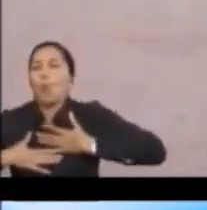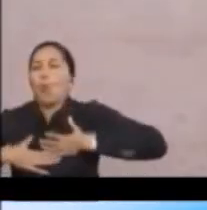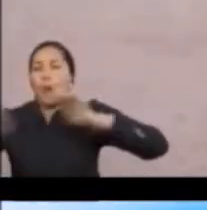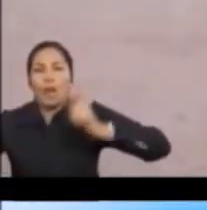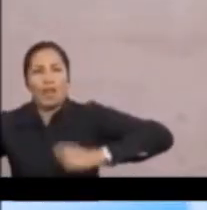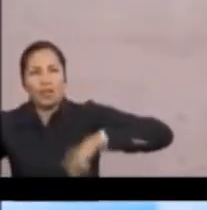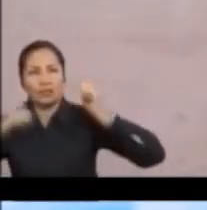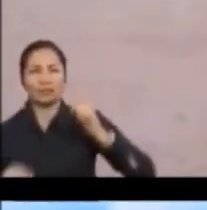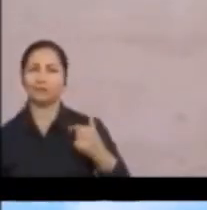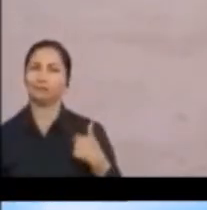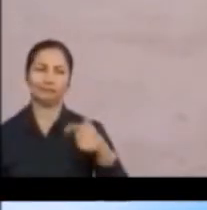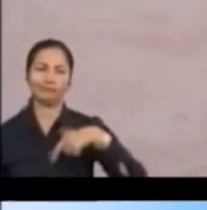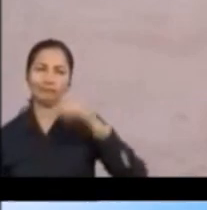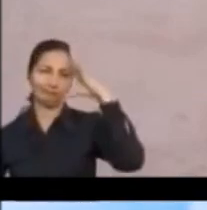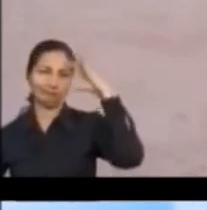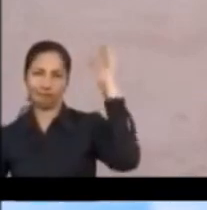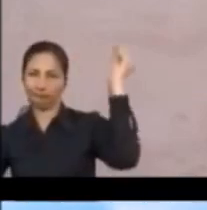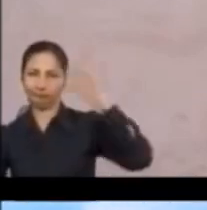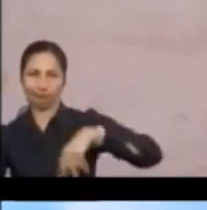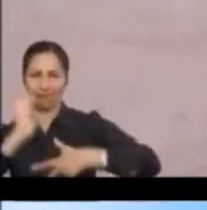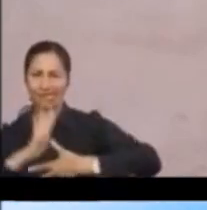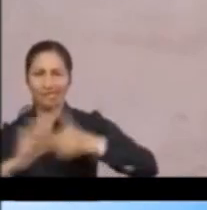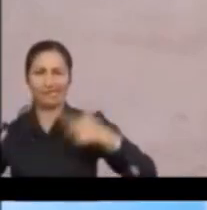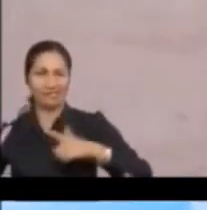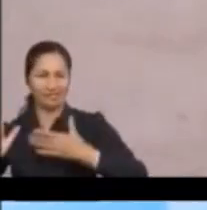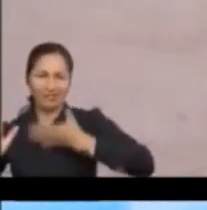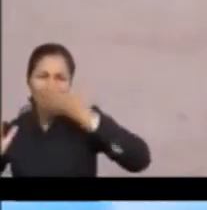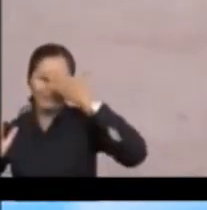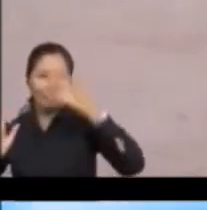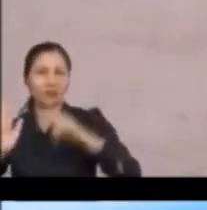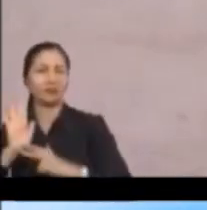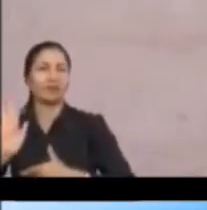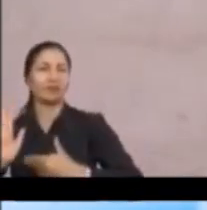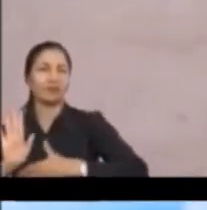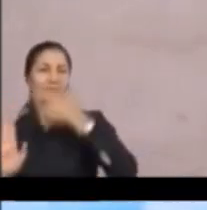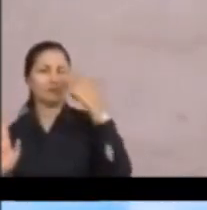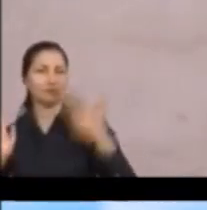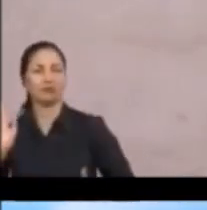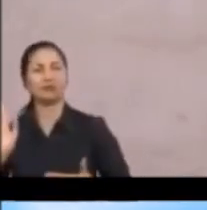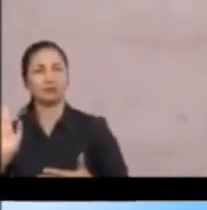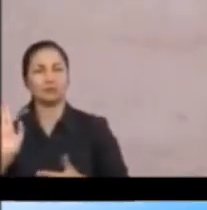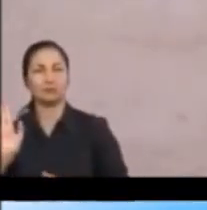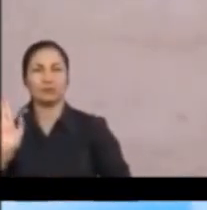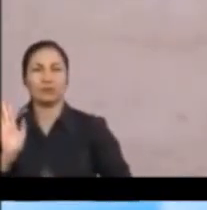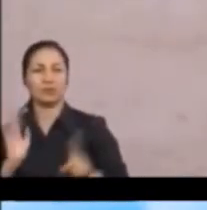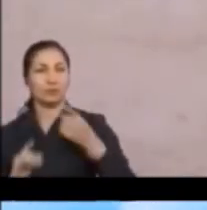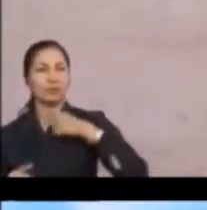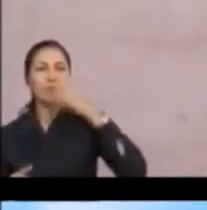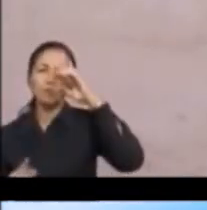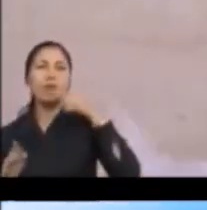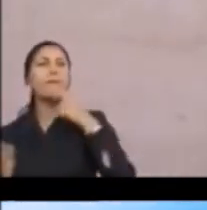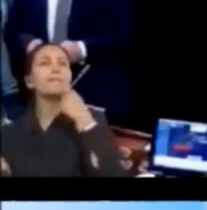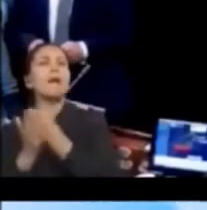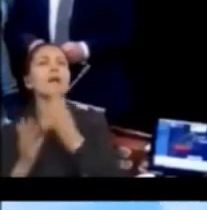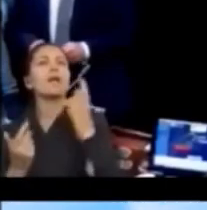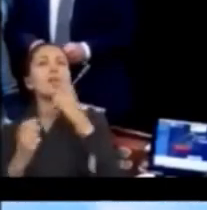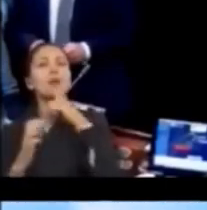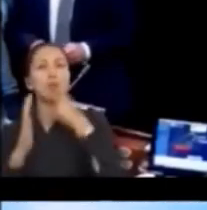que quieren. Yo creo que esto no solamente es inconstitucional, sino que es una afrenta contra los colombianos que pagamos impuestos.